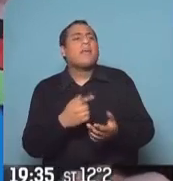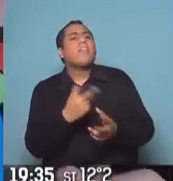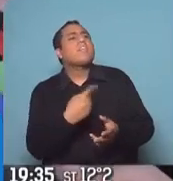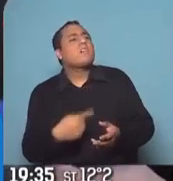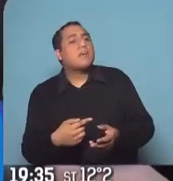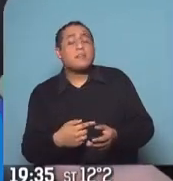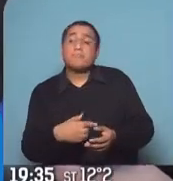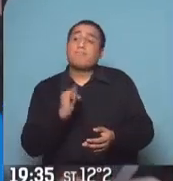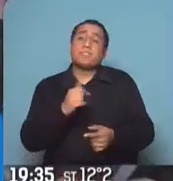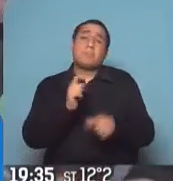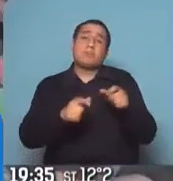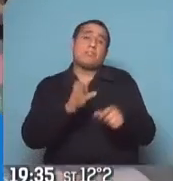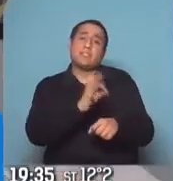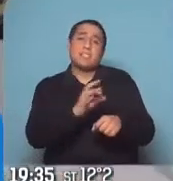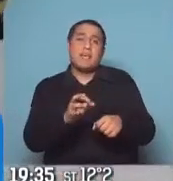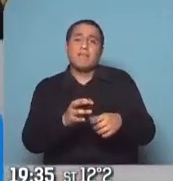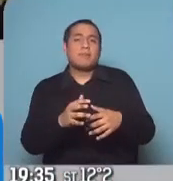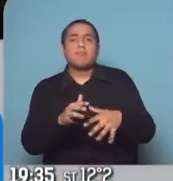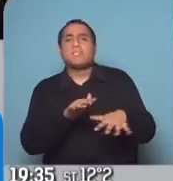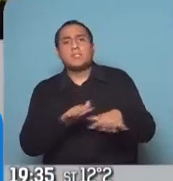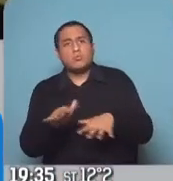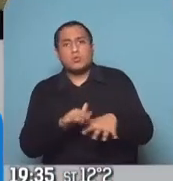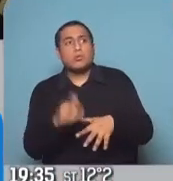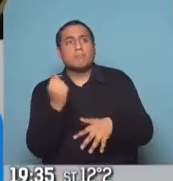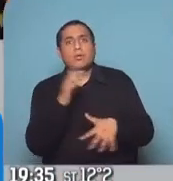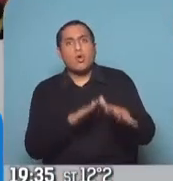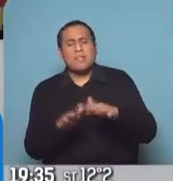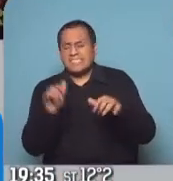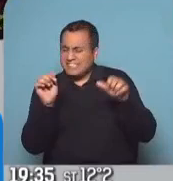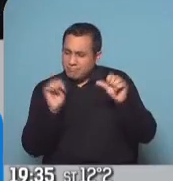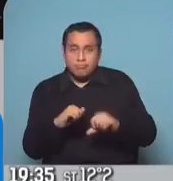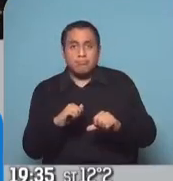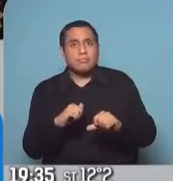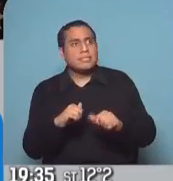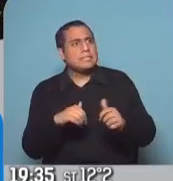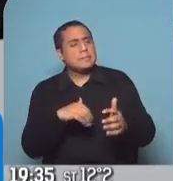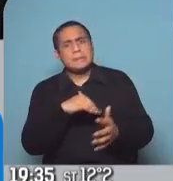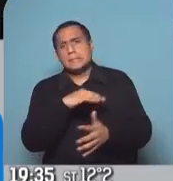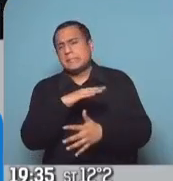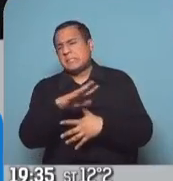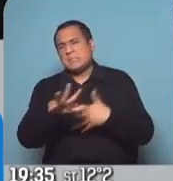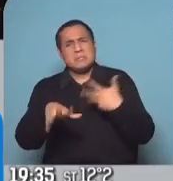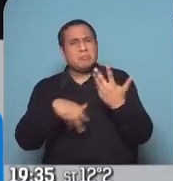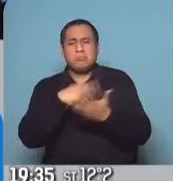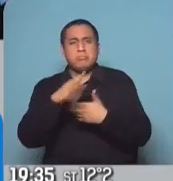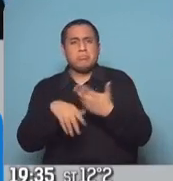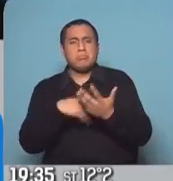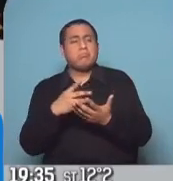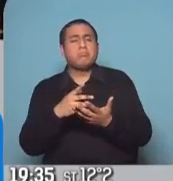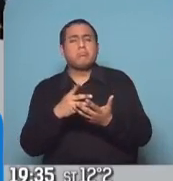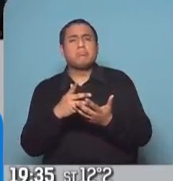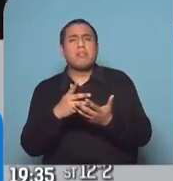sabe, las circunstancias especiales de la economía del país llevaron al estallido. Eso fue ayudado